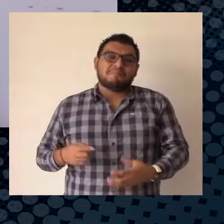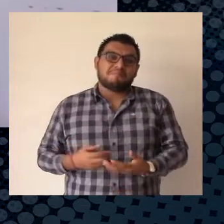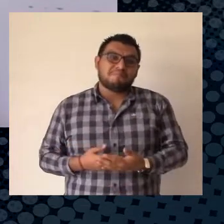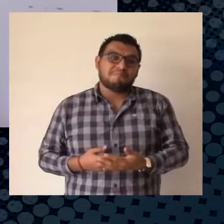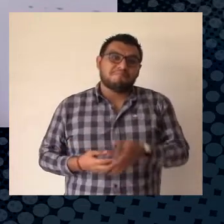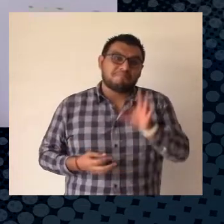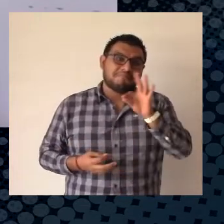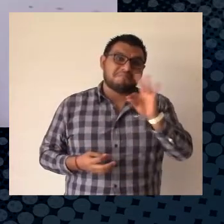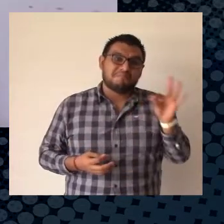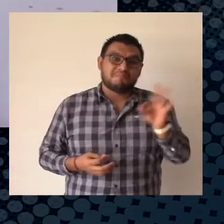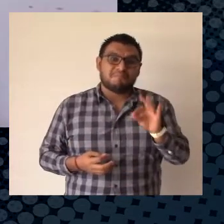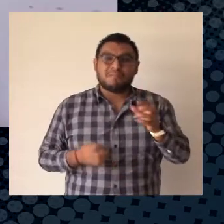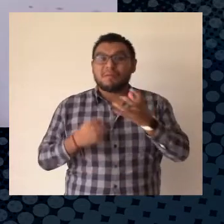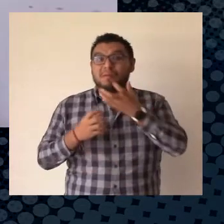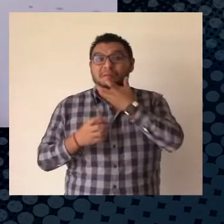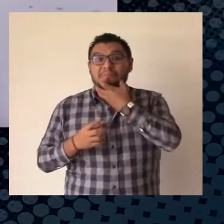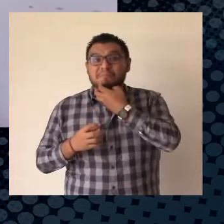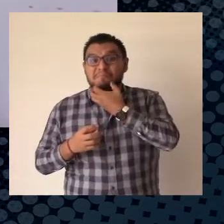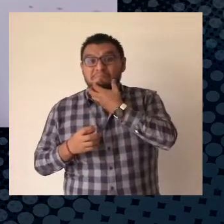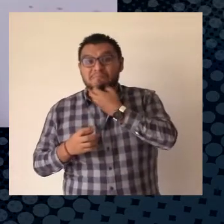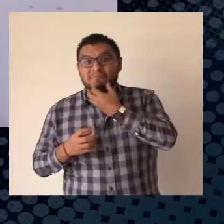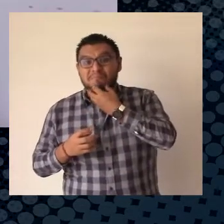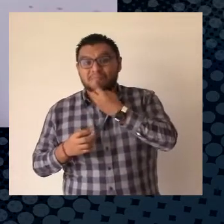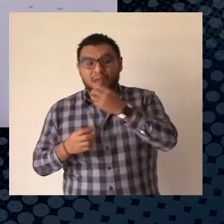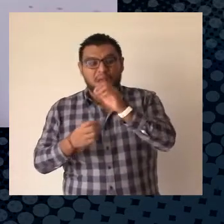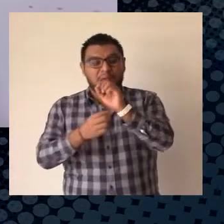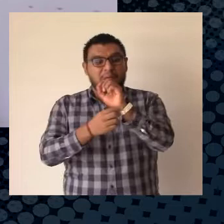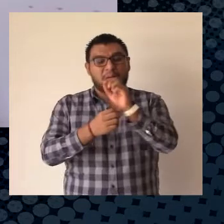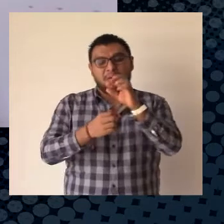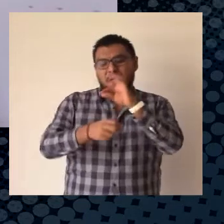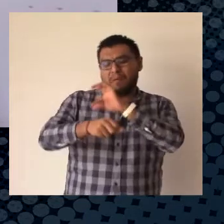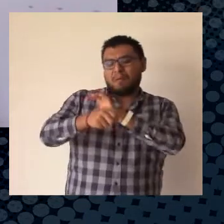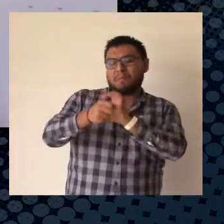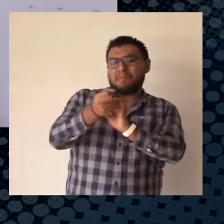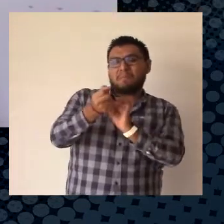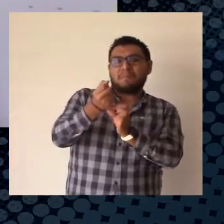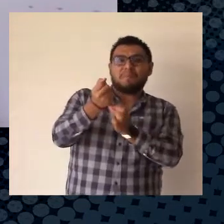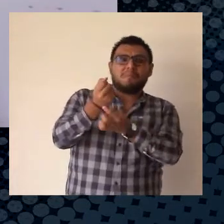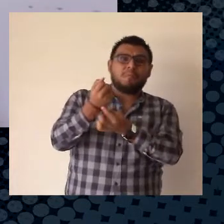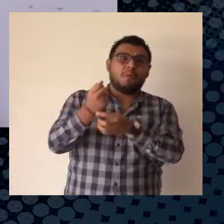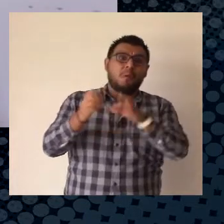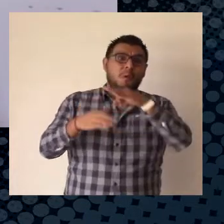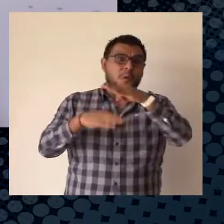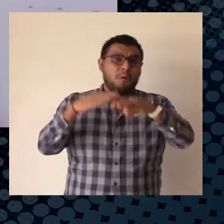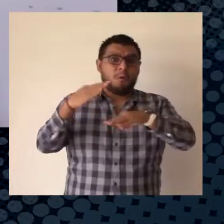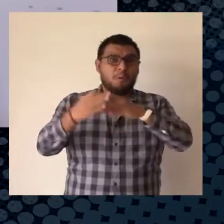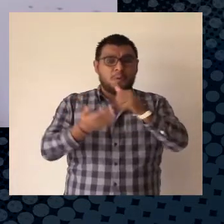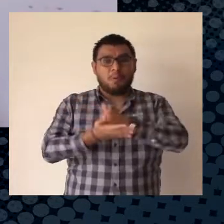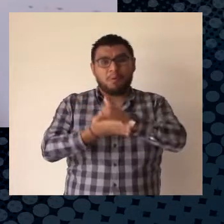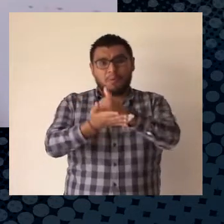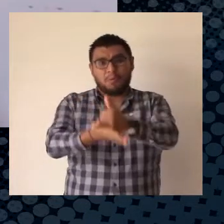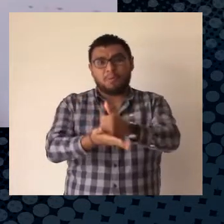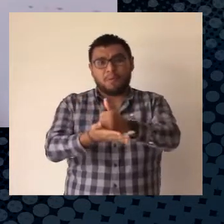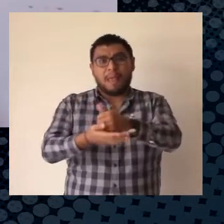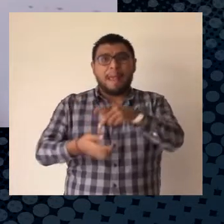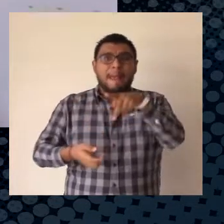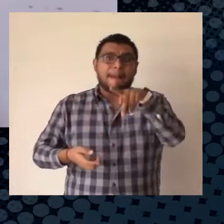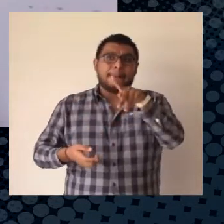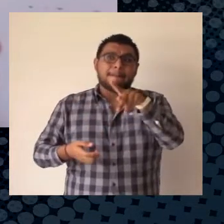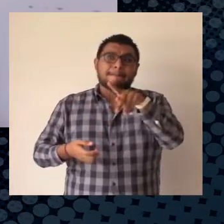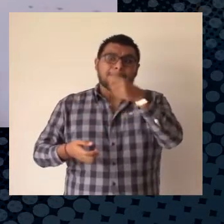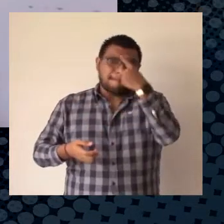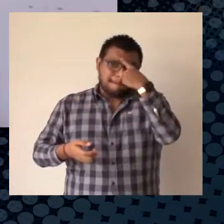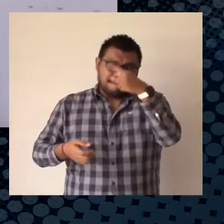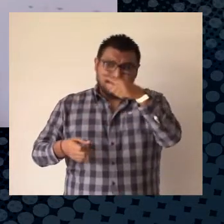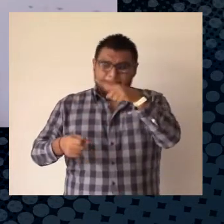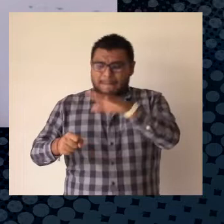van a quitar las barbas, van a quitar las joyas de las señoritas. Bueno, si todo esto ayuda para que la pandemia se detenga y